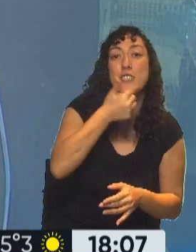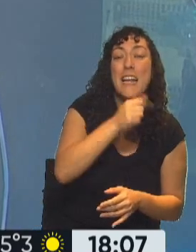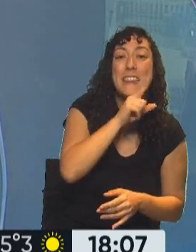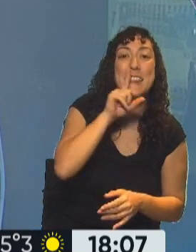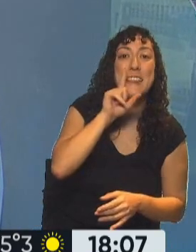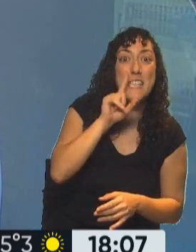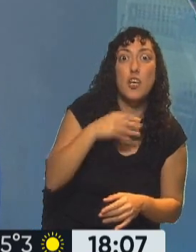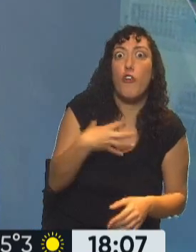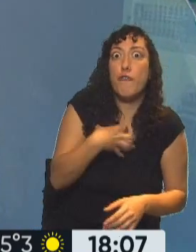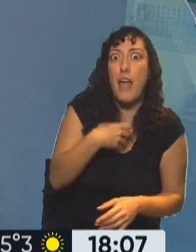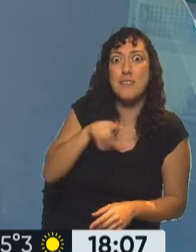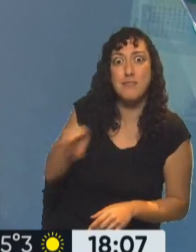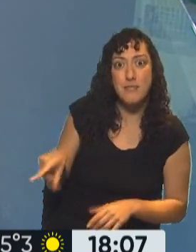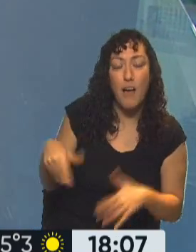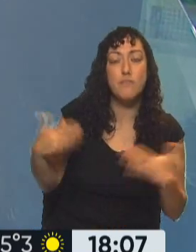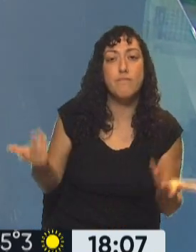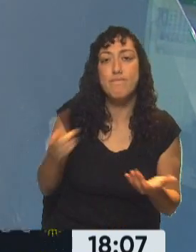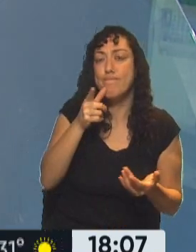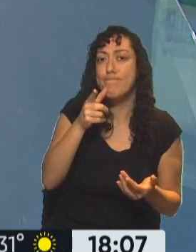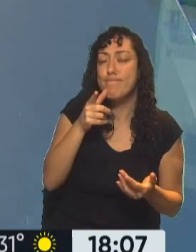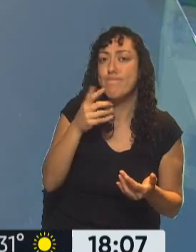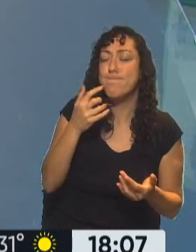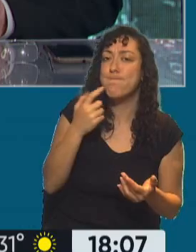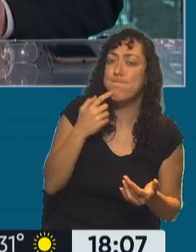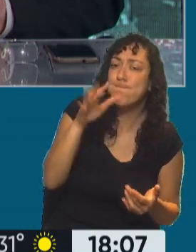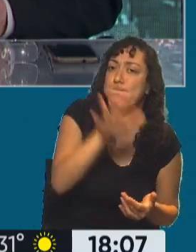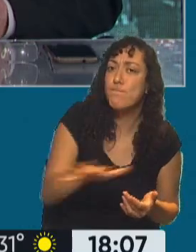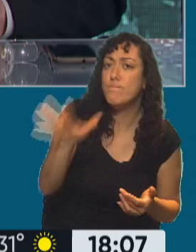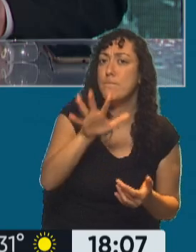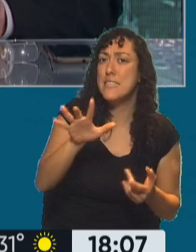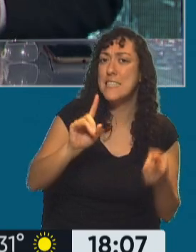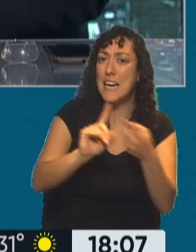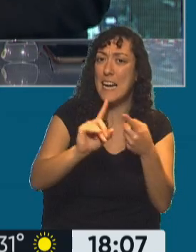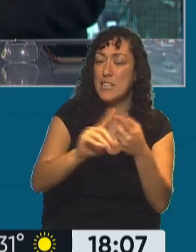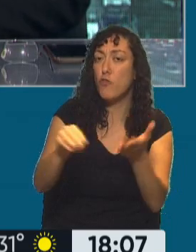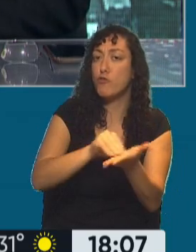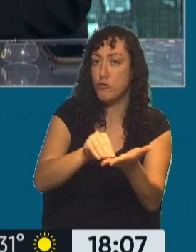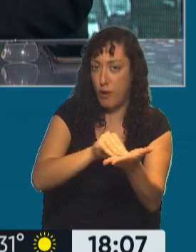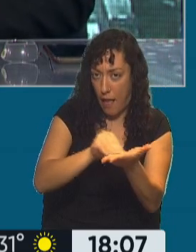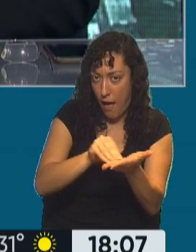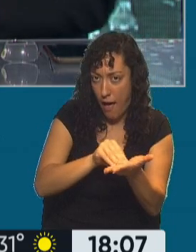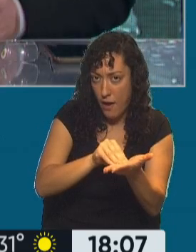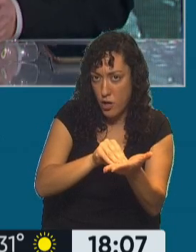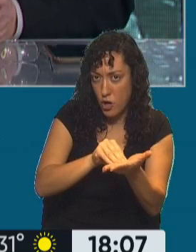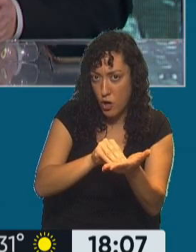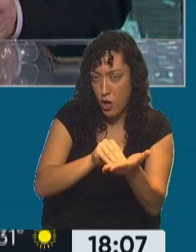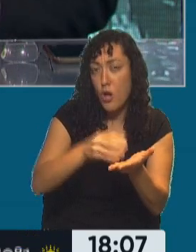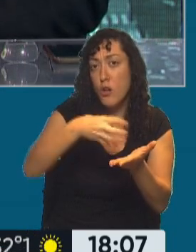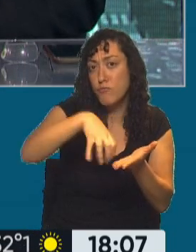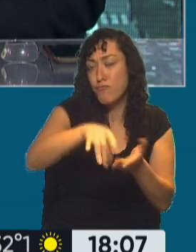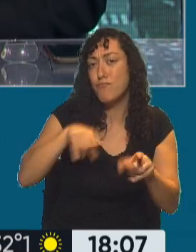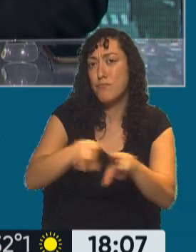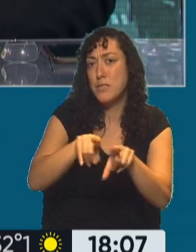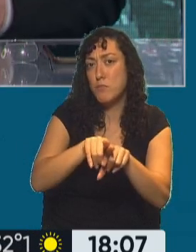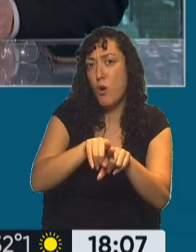aparece sospechado de tener una relación irregular con un funcionario de una de las partes que litigaba en la Corte, en